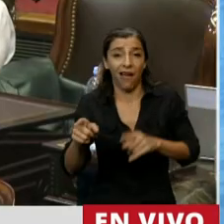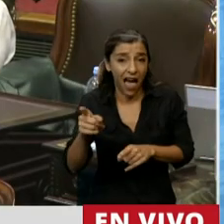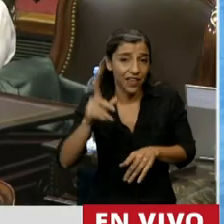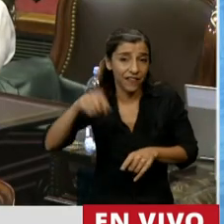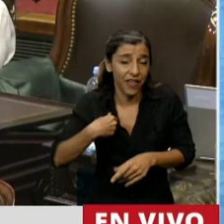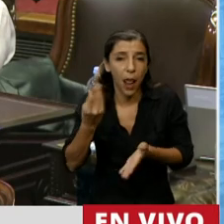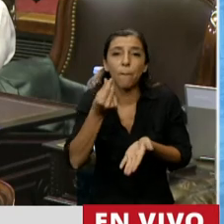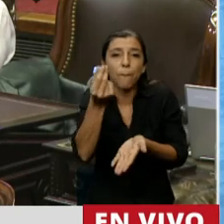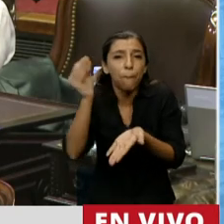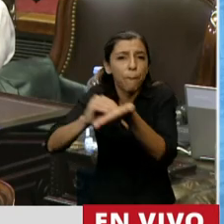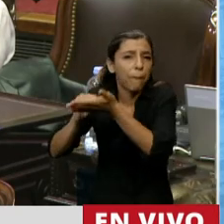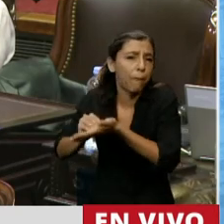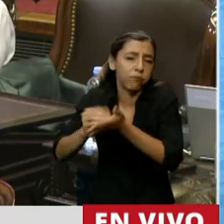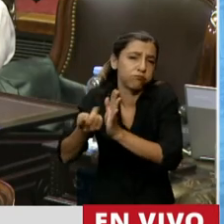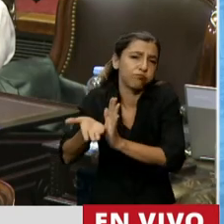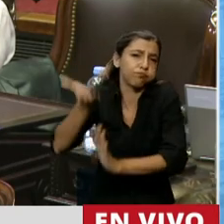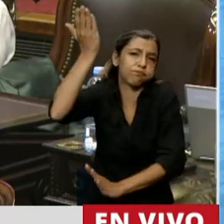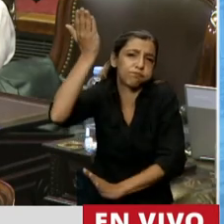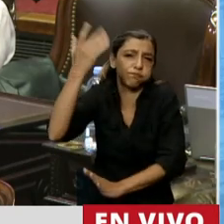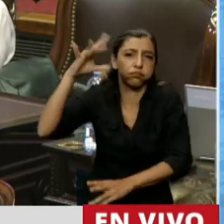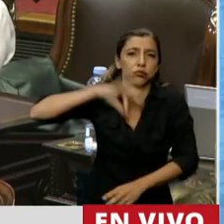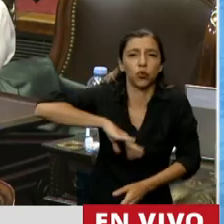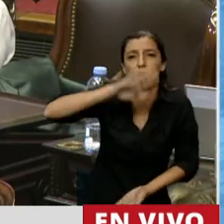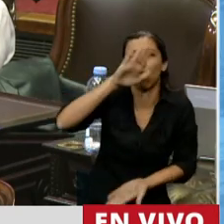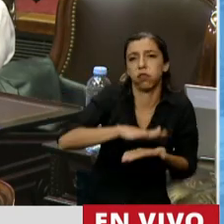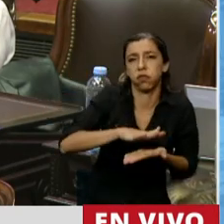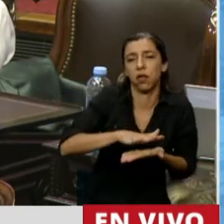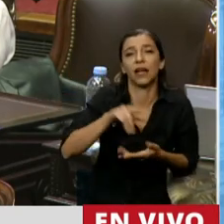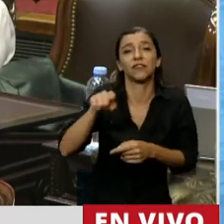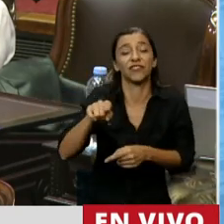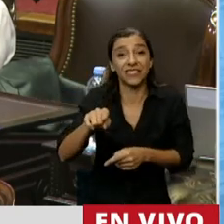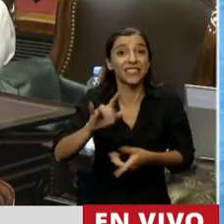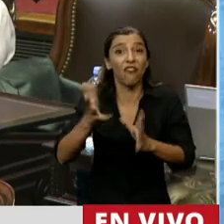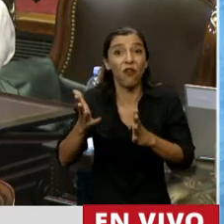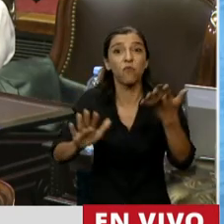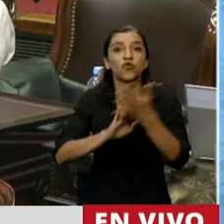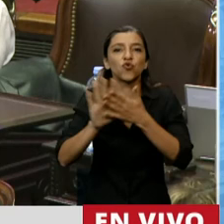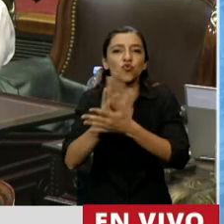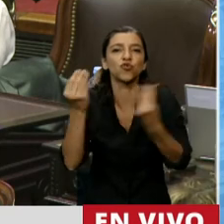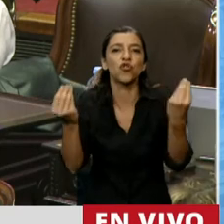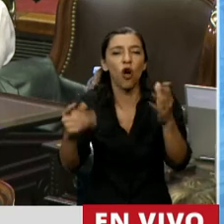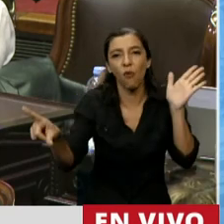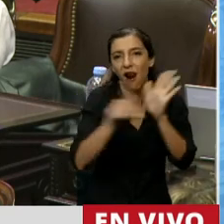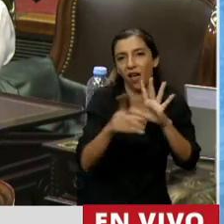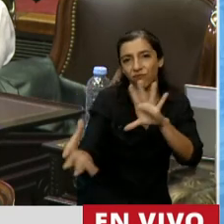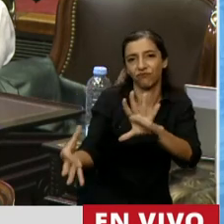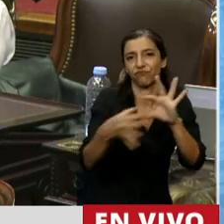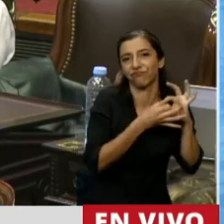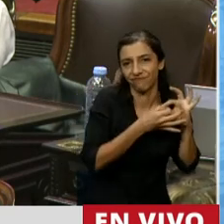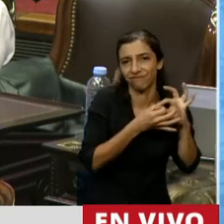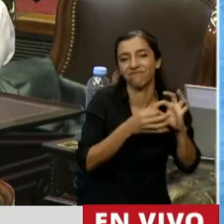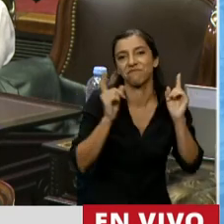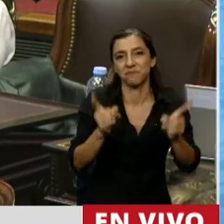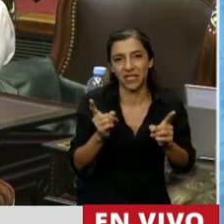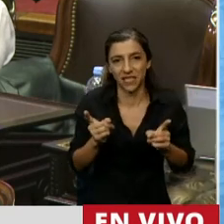la pérdida de los ingresos se va a caer y donde todo eso va a funcionar exactamente al revés de lo que ellos dicen que se